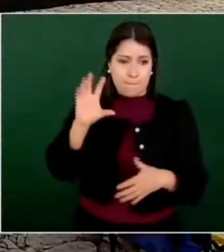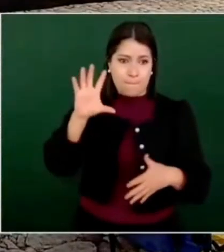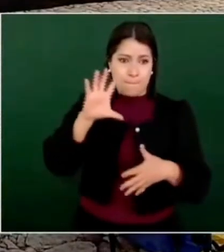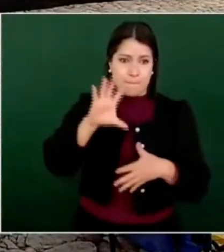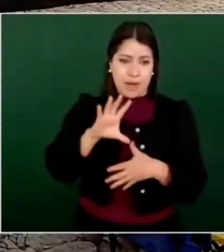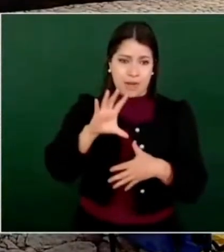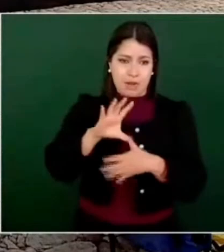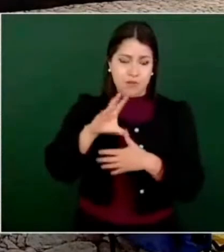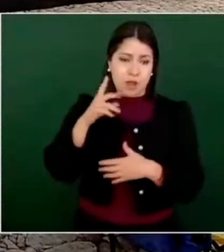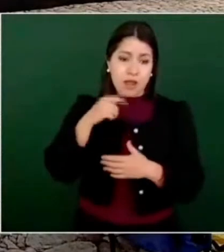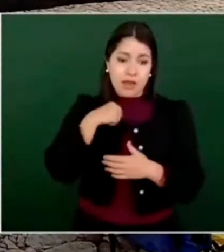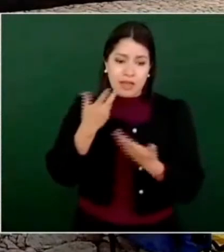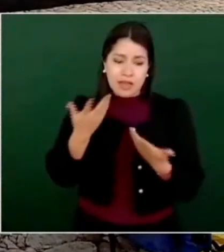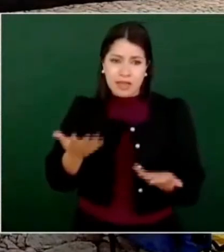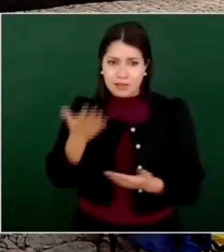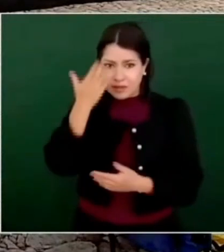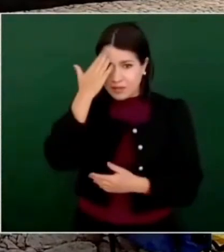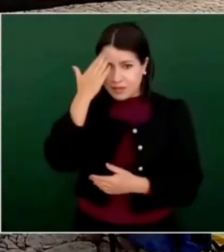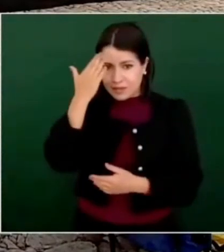impulsada por los jesuitas,